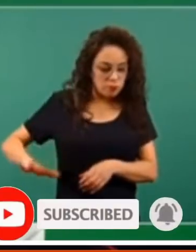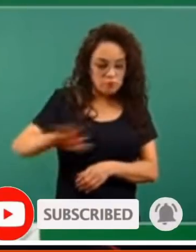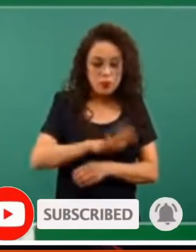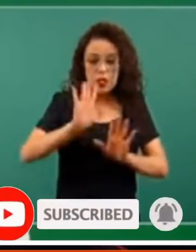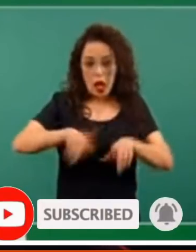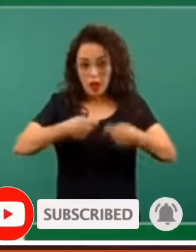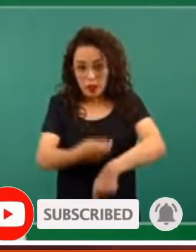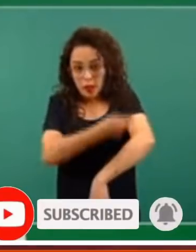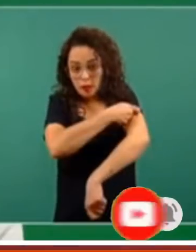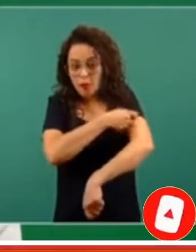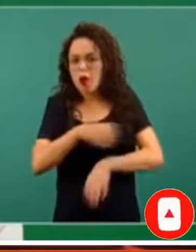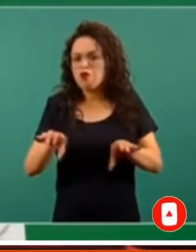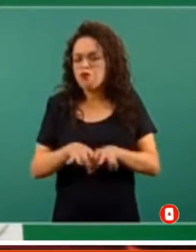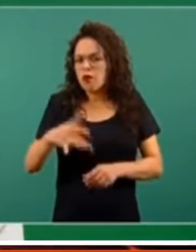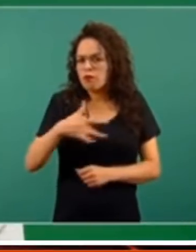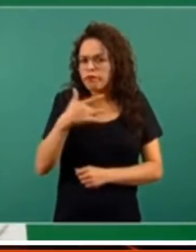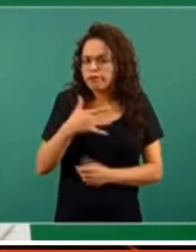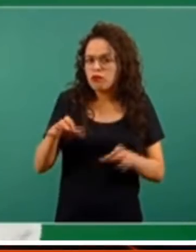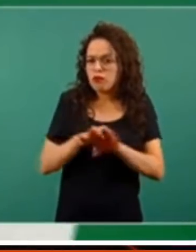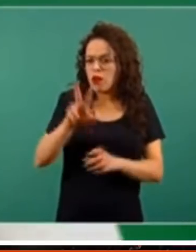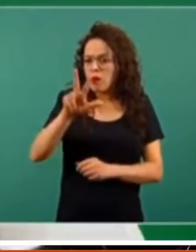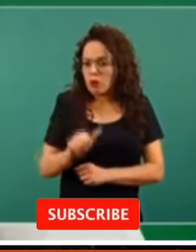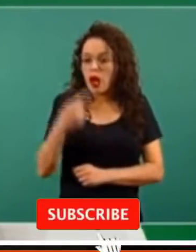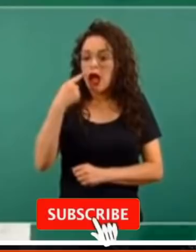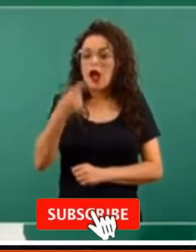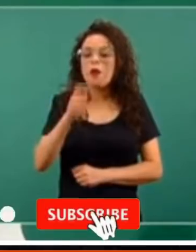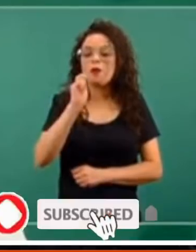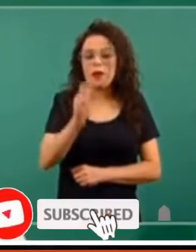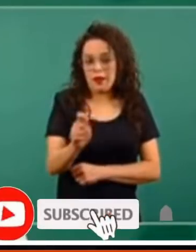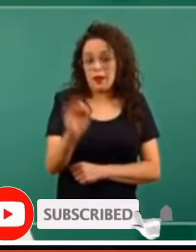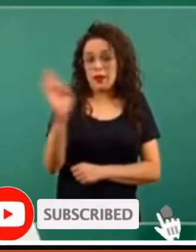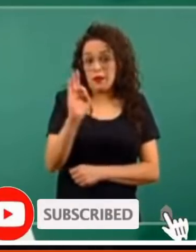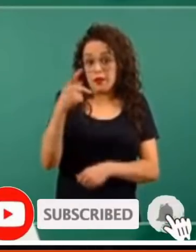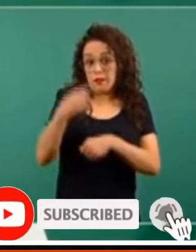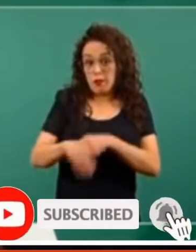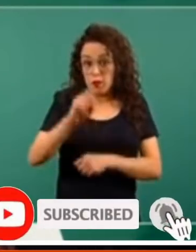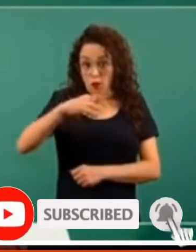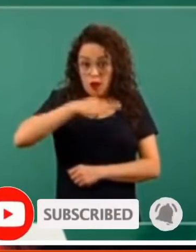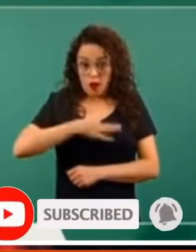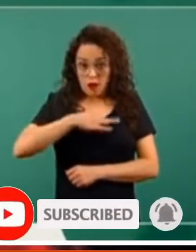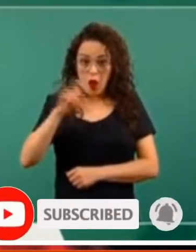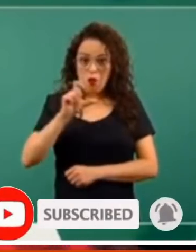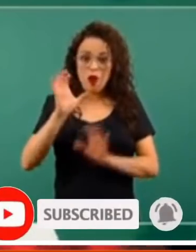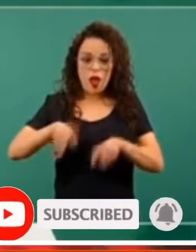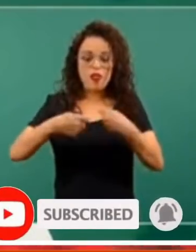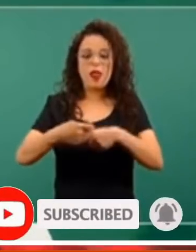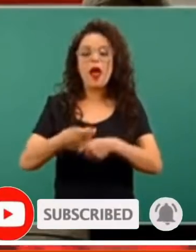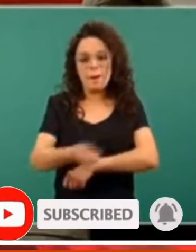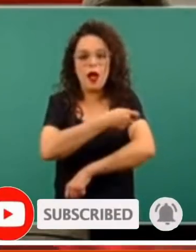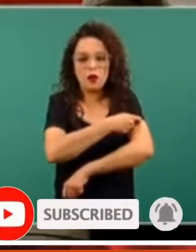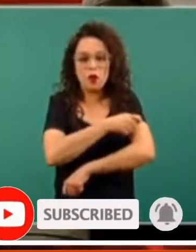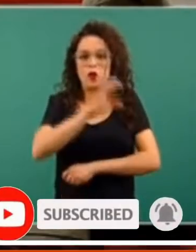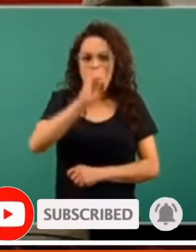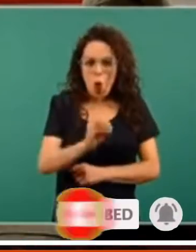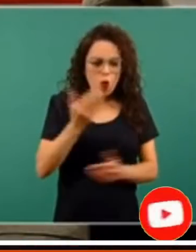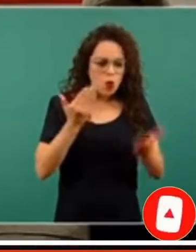comporta el riesgo de infección en personas que han sido vacunadas en comparación con personas que no